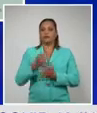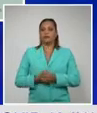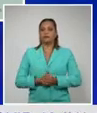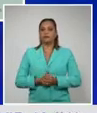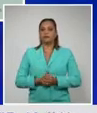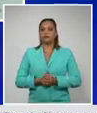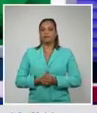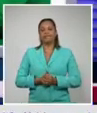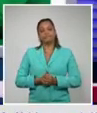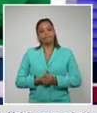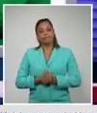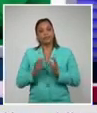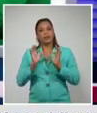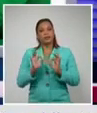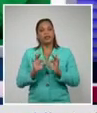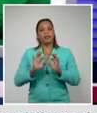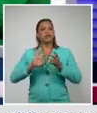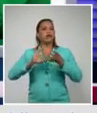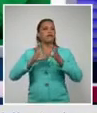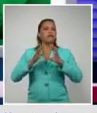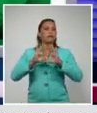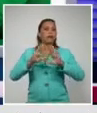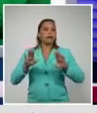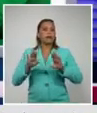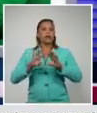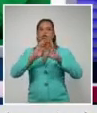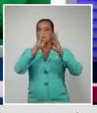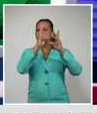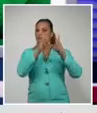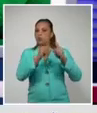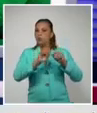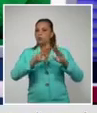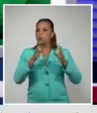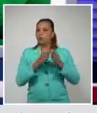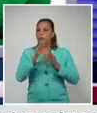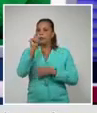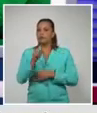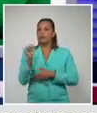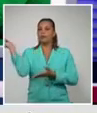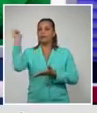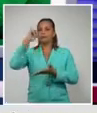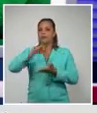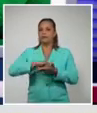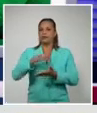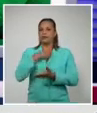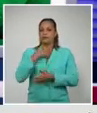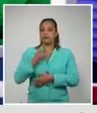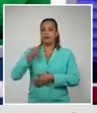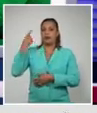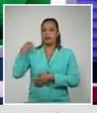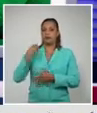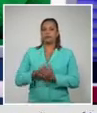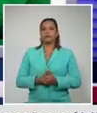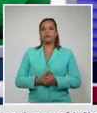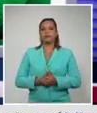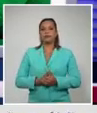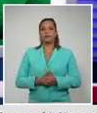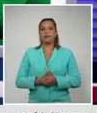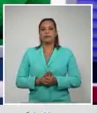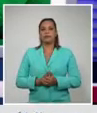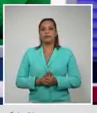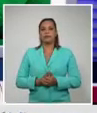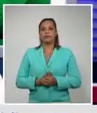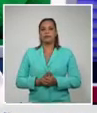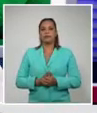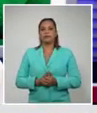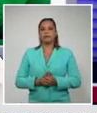esta forma, este es el número de casos importados que tuvimos ayer. Además de ellos, se